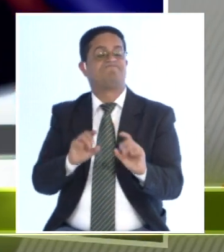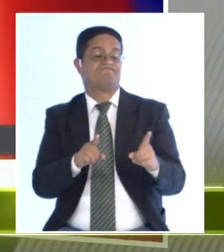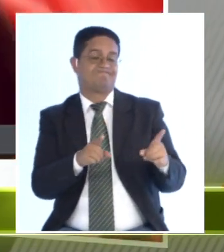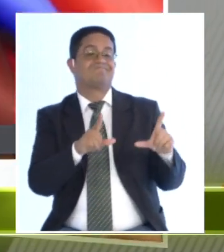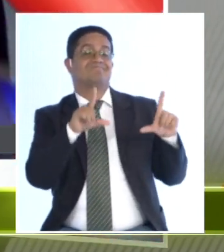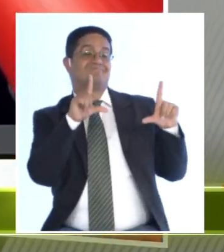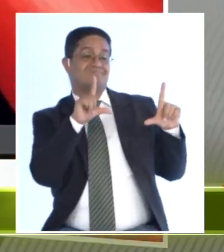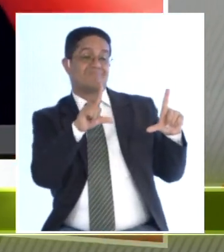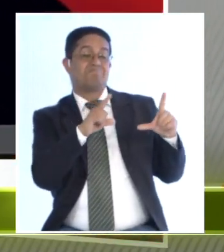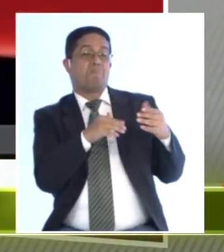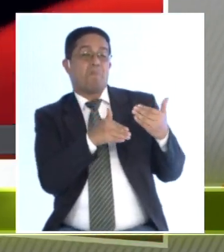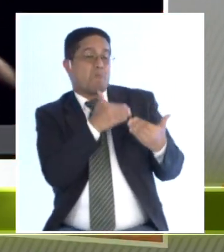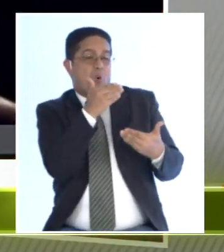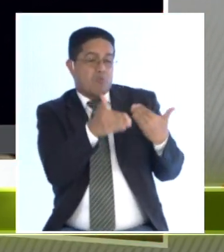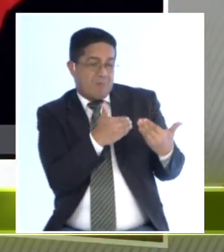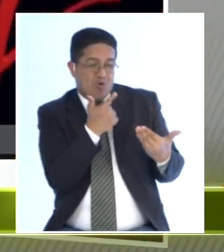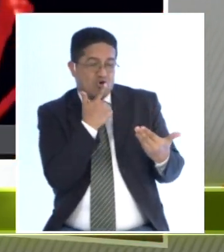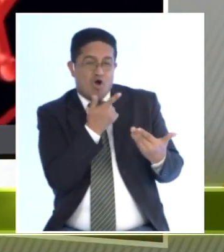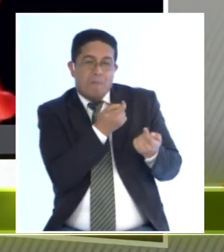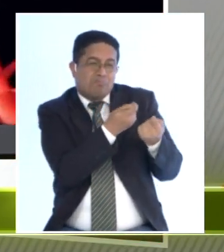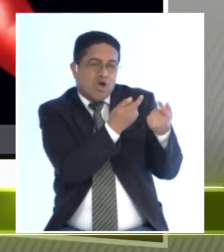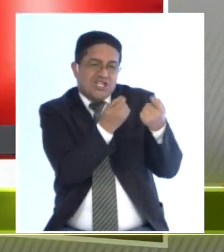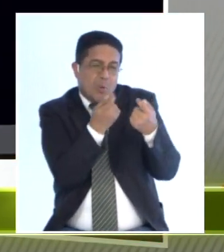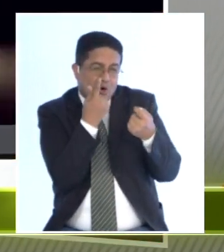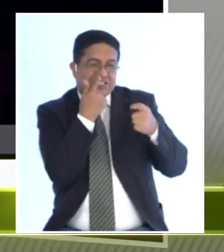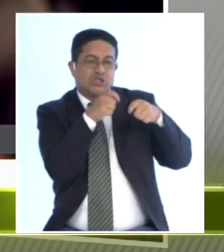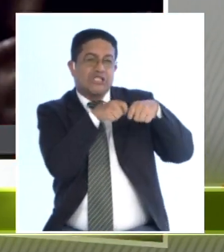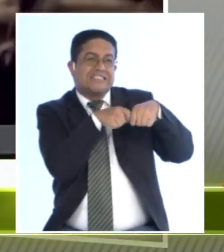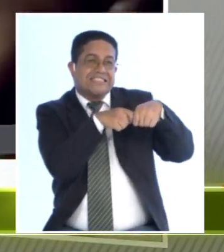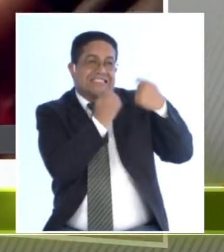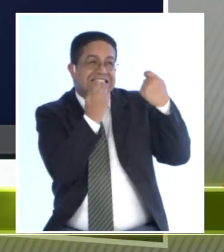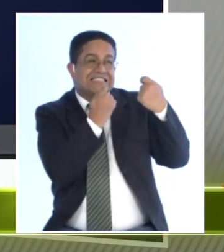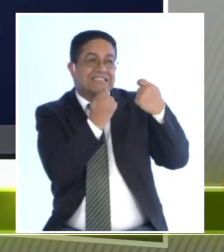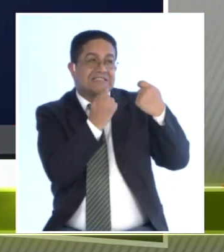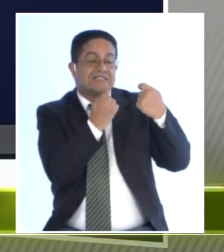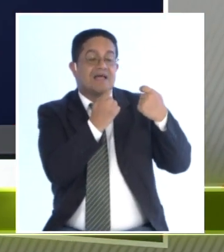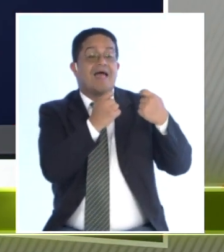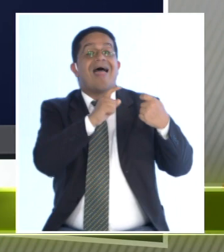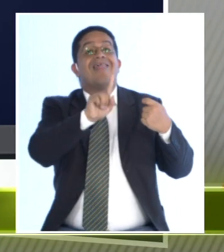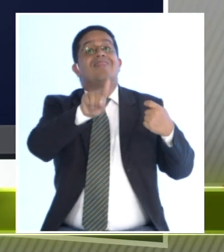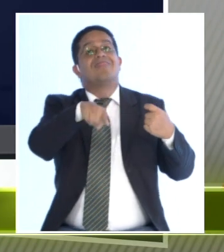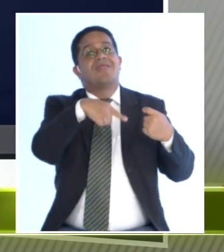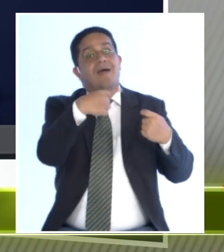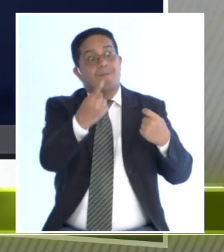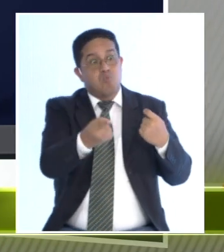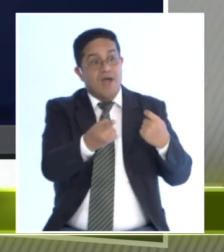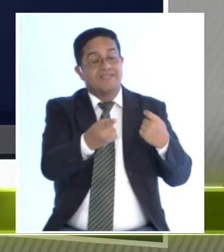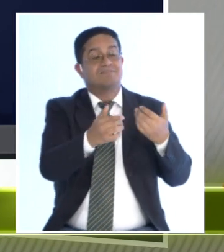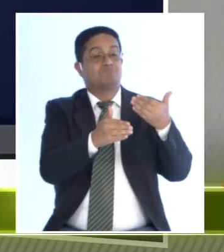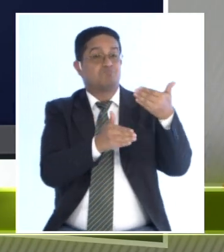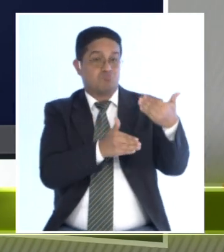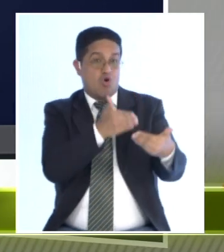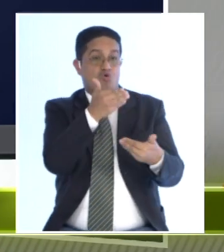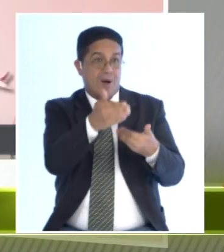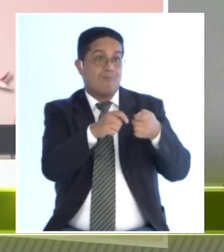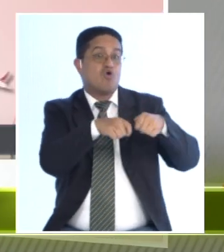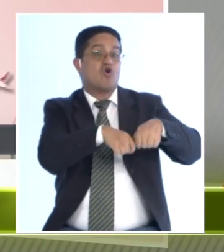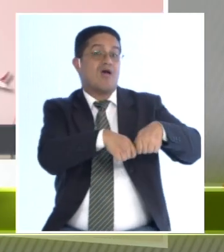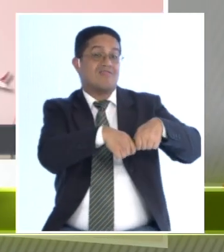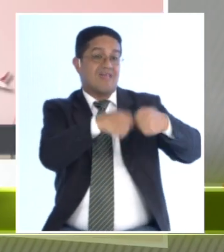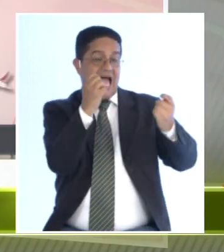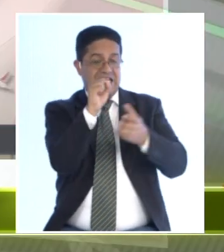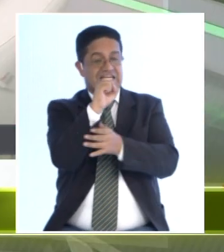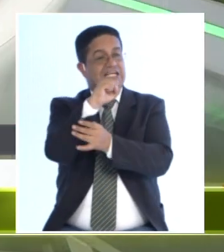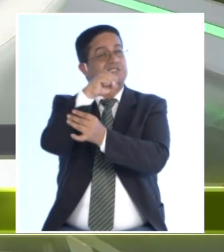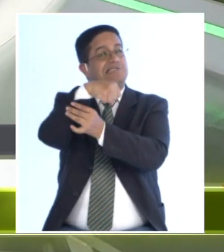existen las fases tardías, es decir, ya cuando ha avanzado suficiente como para que la cabeza del fémur se deforme,